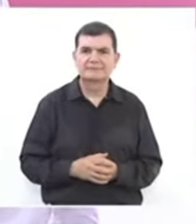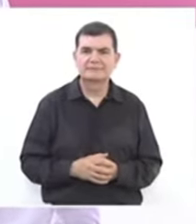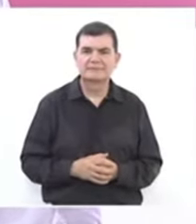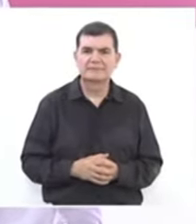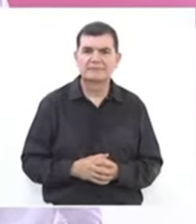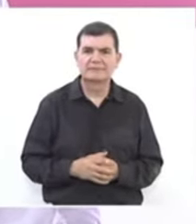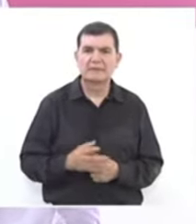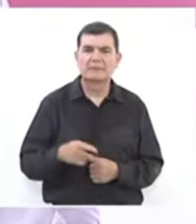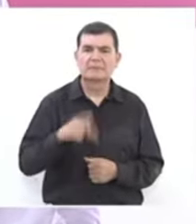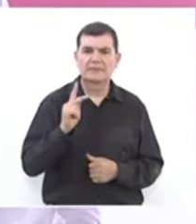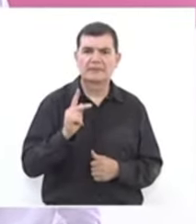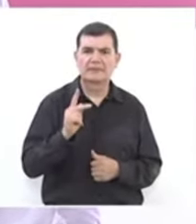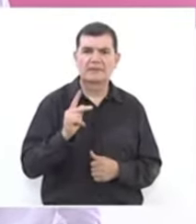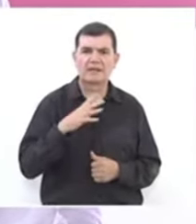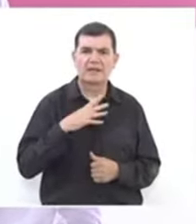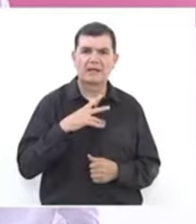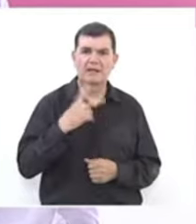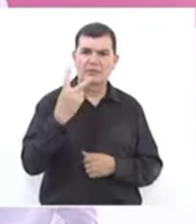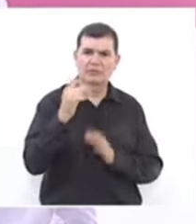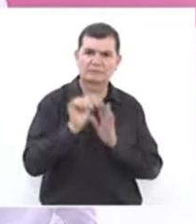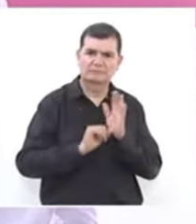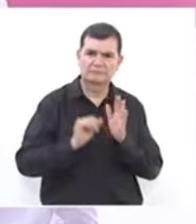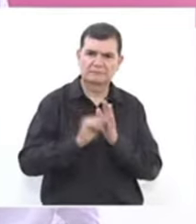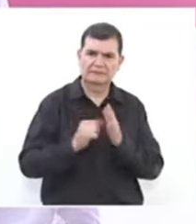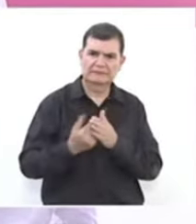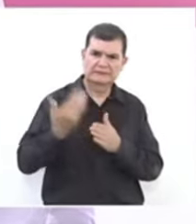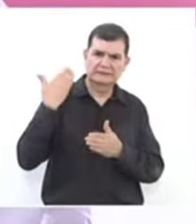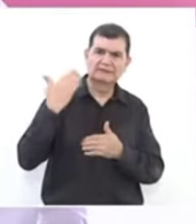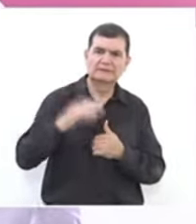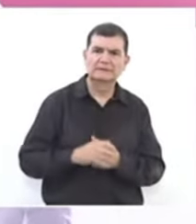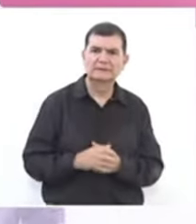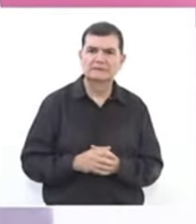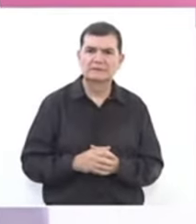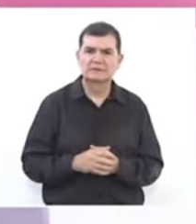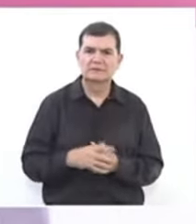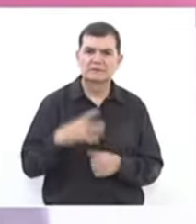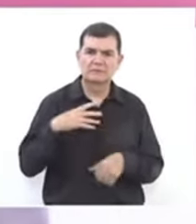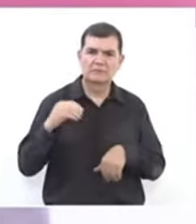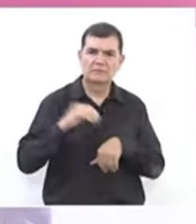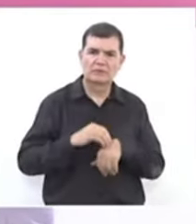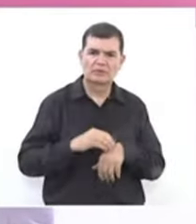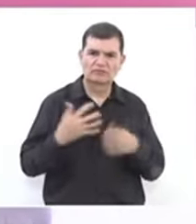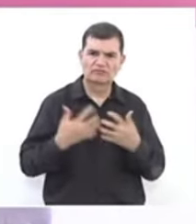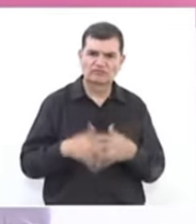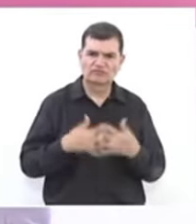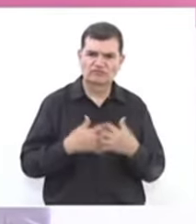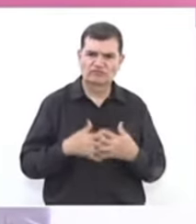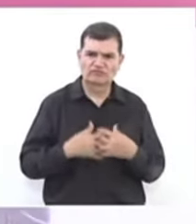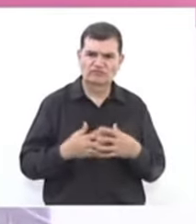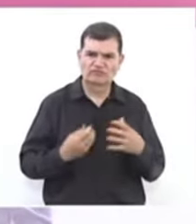pero hace como 2 meses me pusieron motor nuevo.